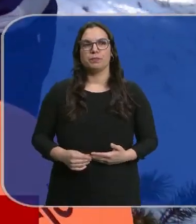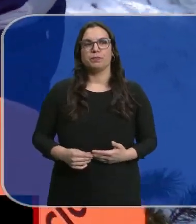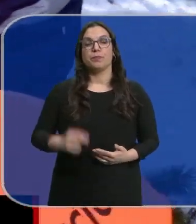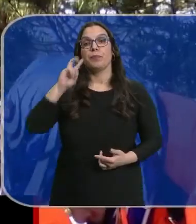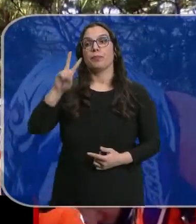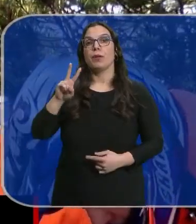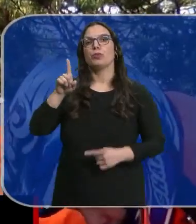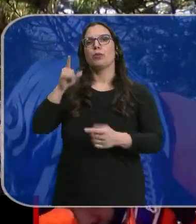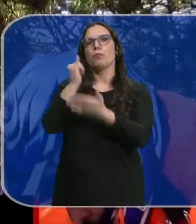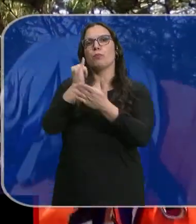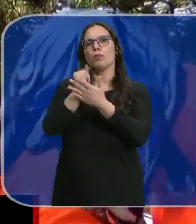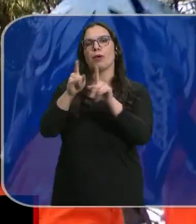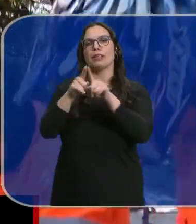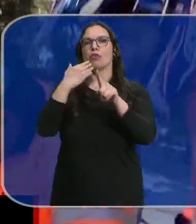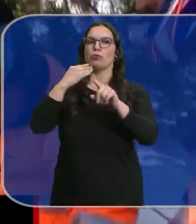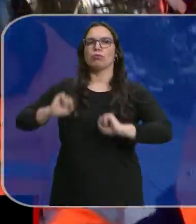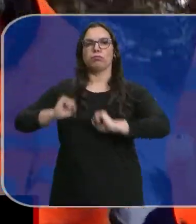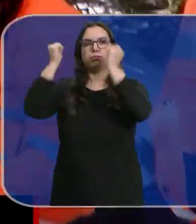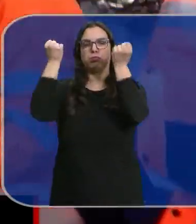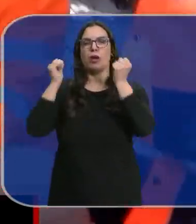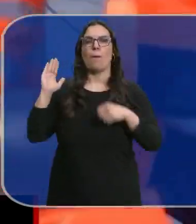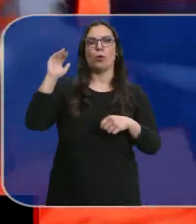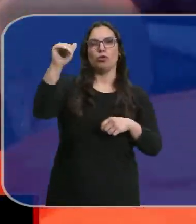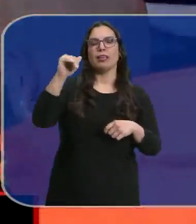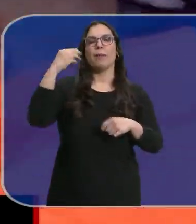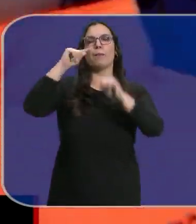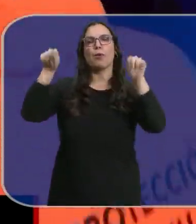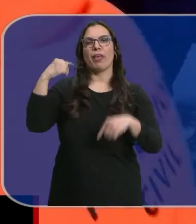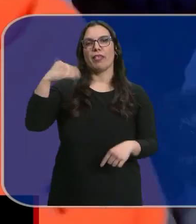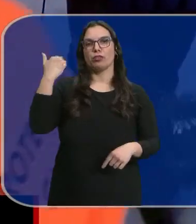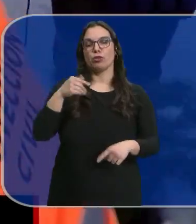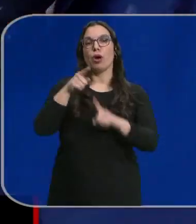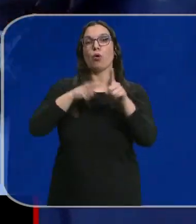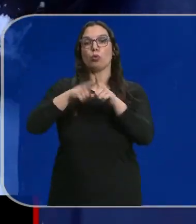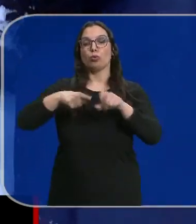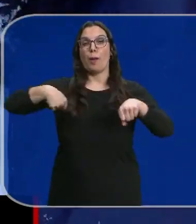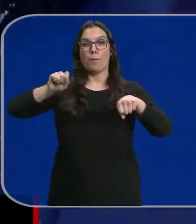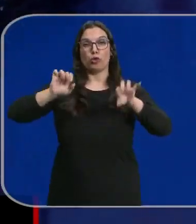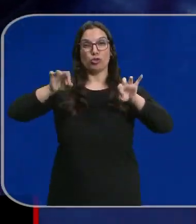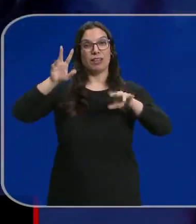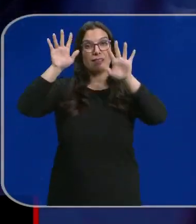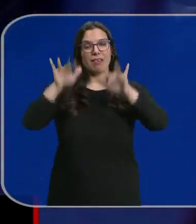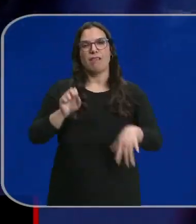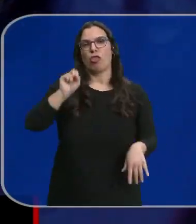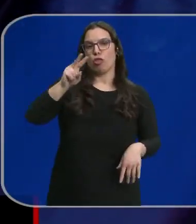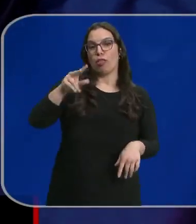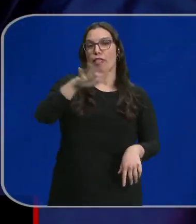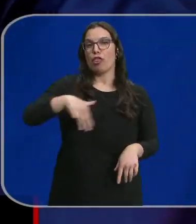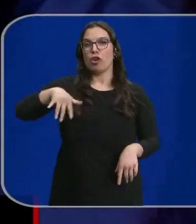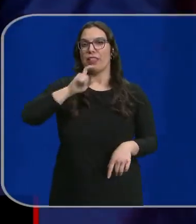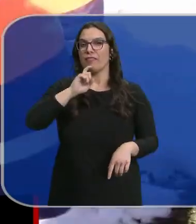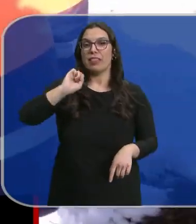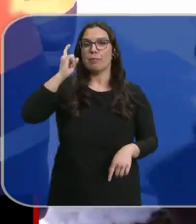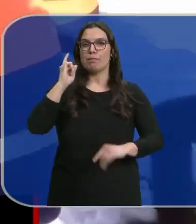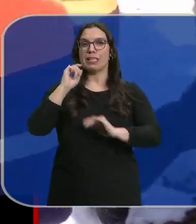Estaremos en un simulacro de rescate en alta montaña en la provincia de Soria. Se han utilizado hasta 12 motos de nieve. Llegar a los puntos complicados en el